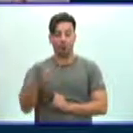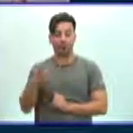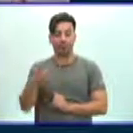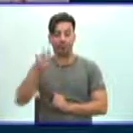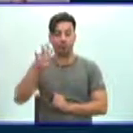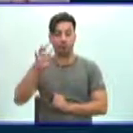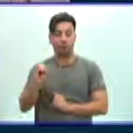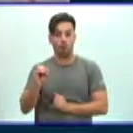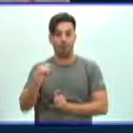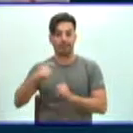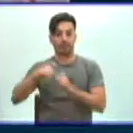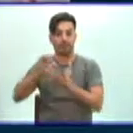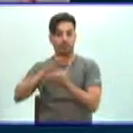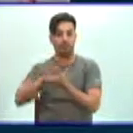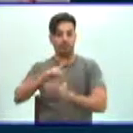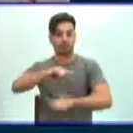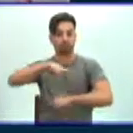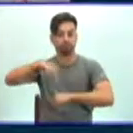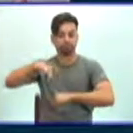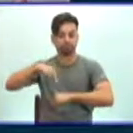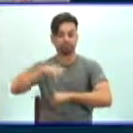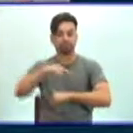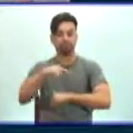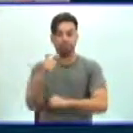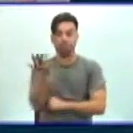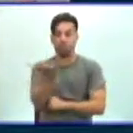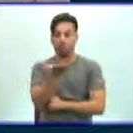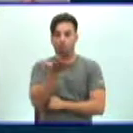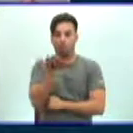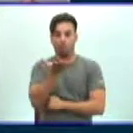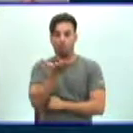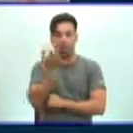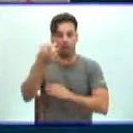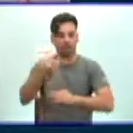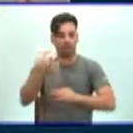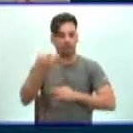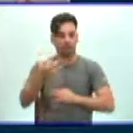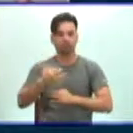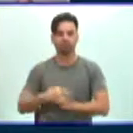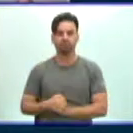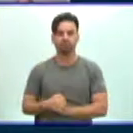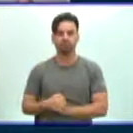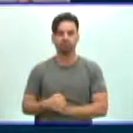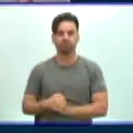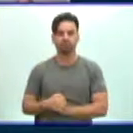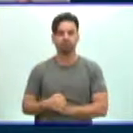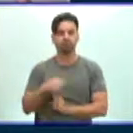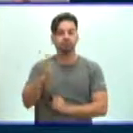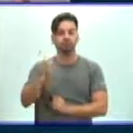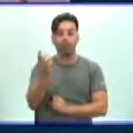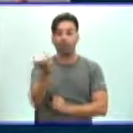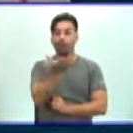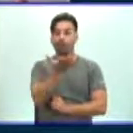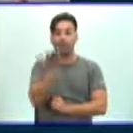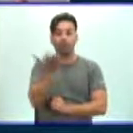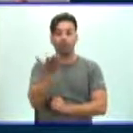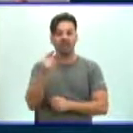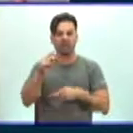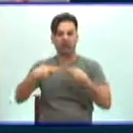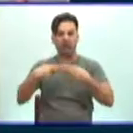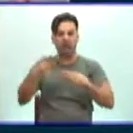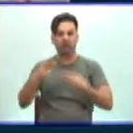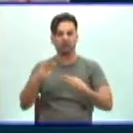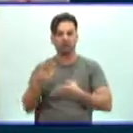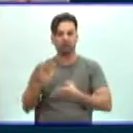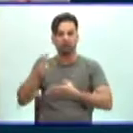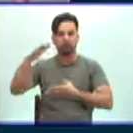40 kilómetros por hora, con sostenidos de 20 a 35 kilómetros por hora. Y entonces esos vientos traerán fuertes marejadas en la